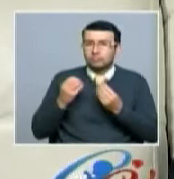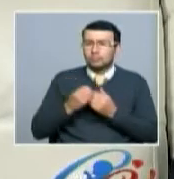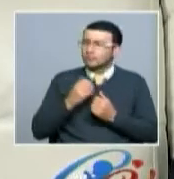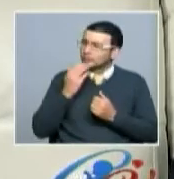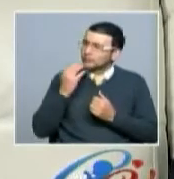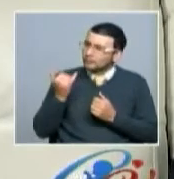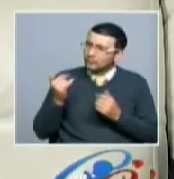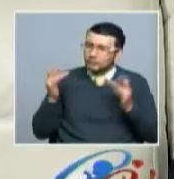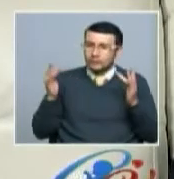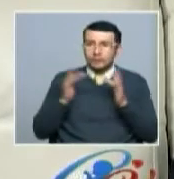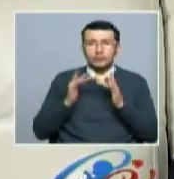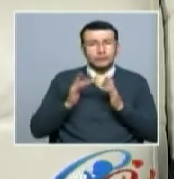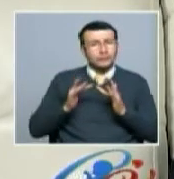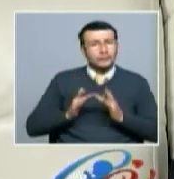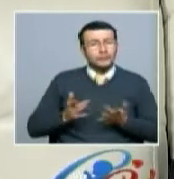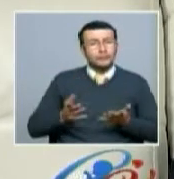lesiones